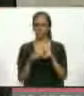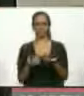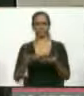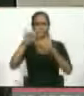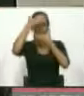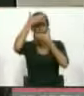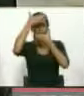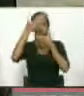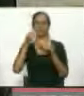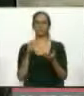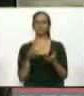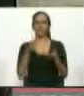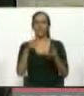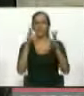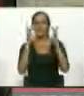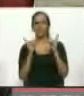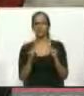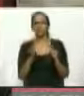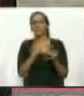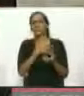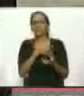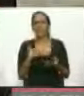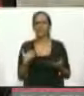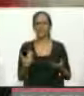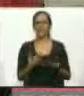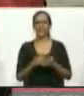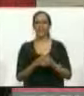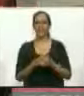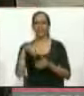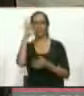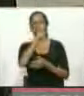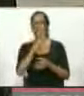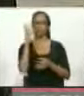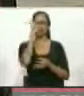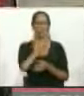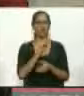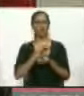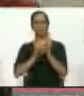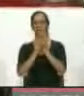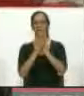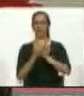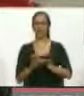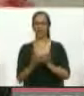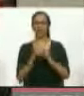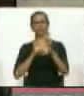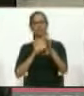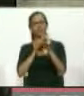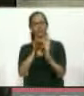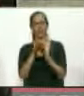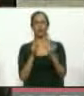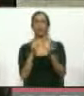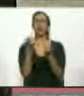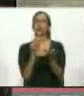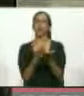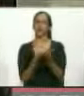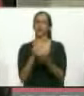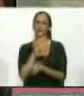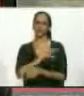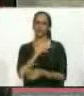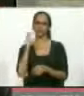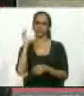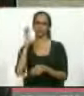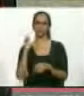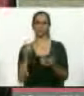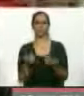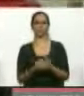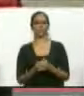a esa carta en donde tratar de empantanar tratan de acabar con el desarrollo económico y social del país a través